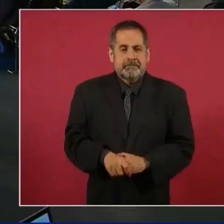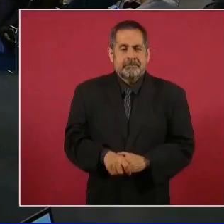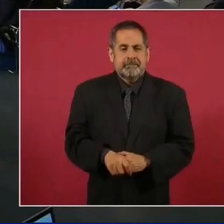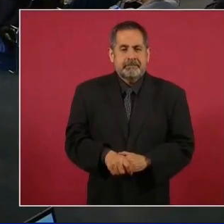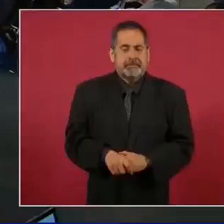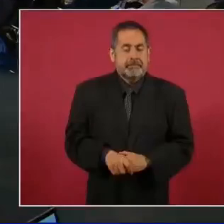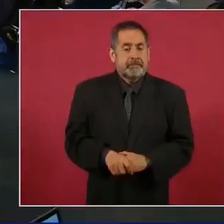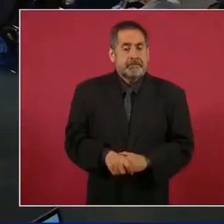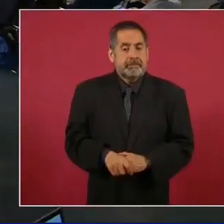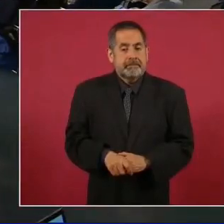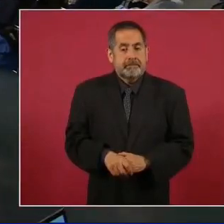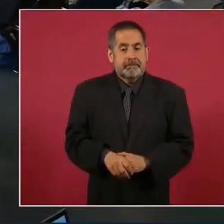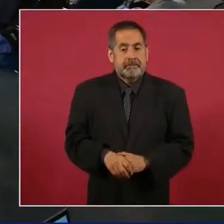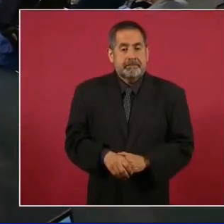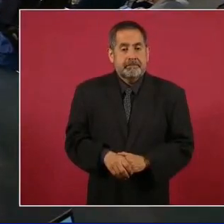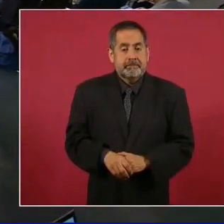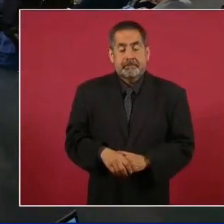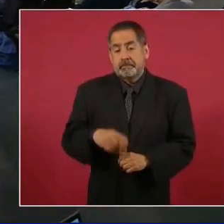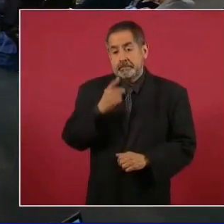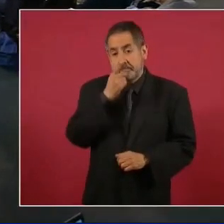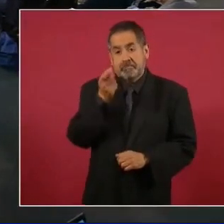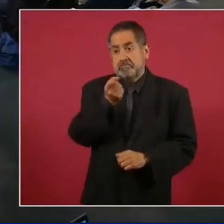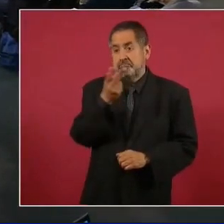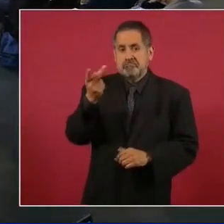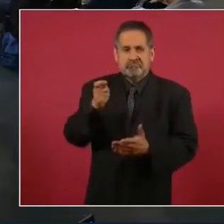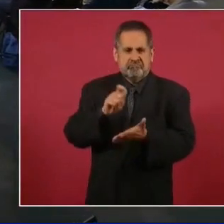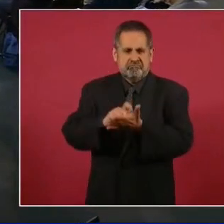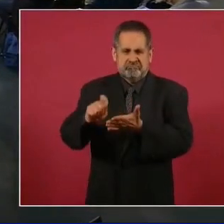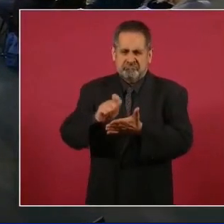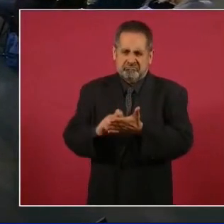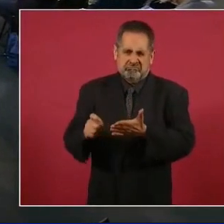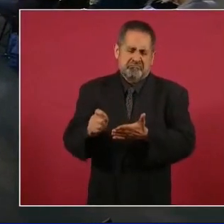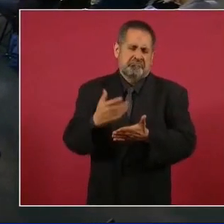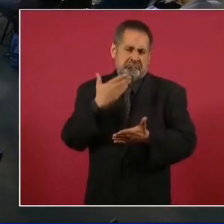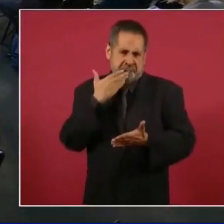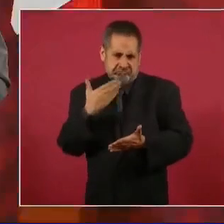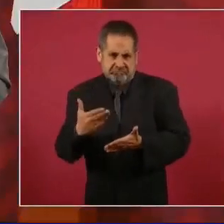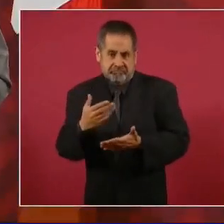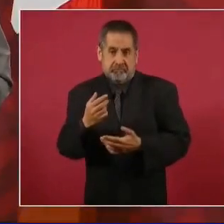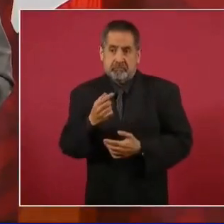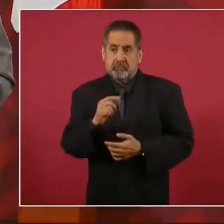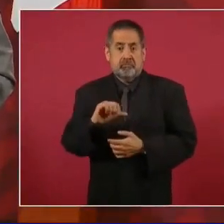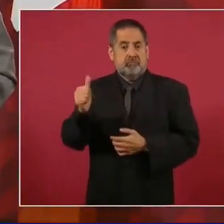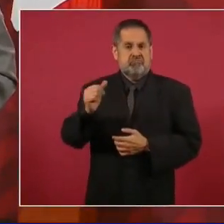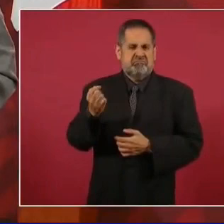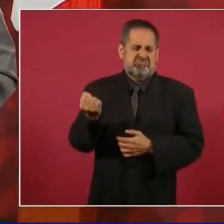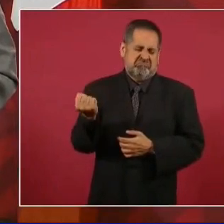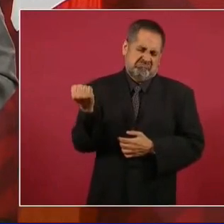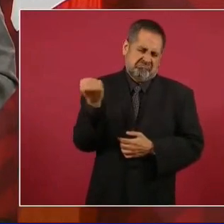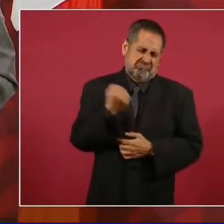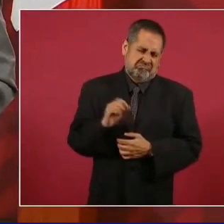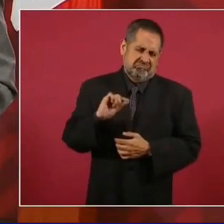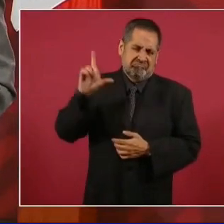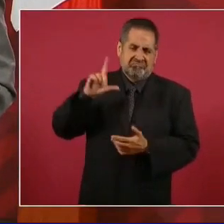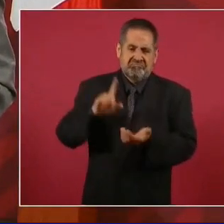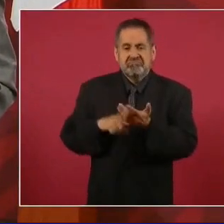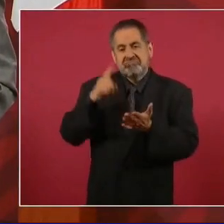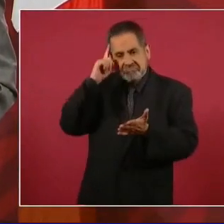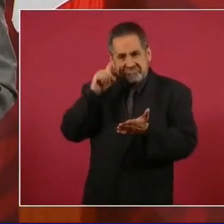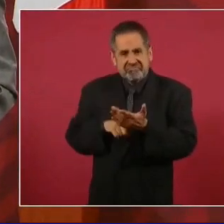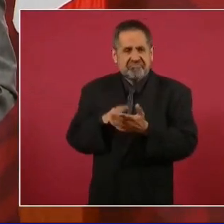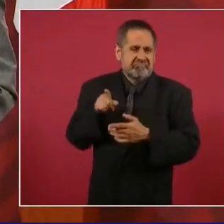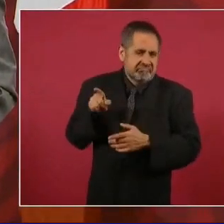Dicen que hay buenos escritores y grandes escritores. Yo pienso que